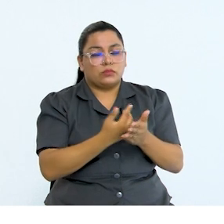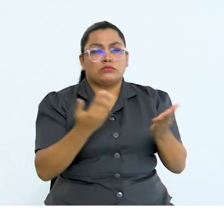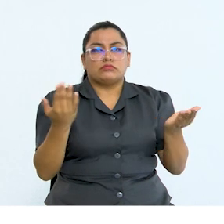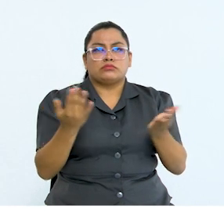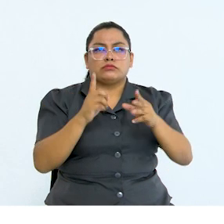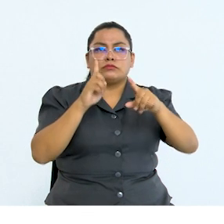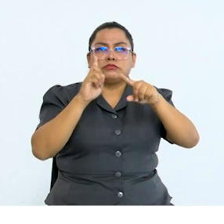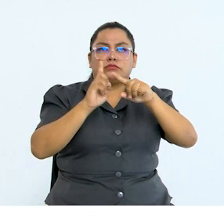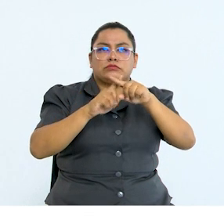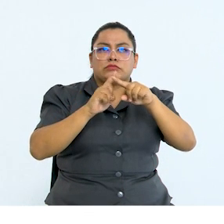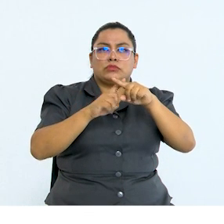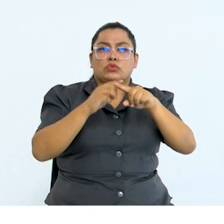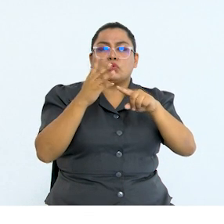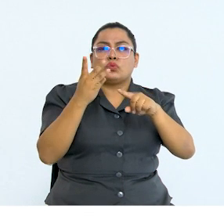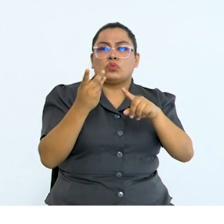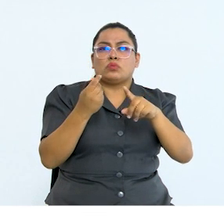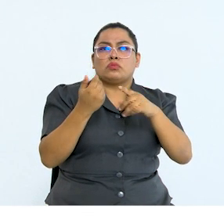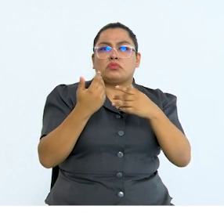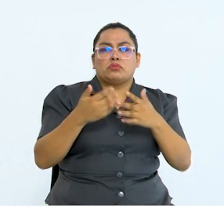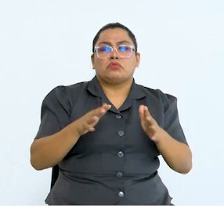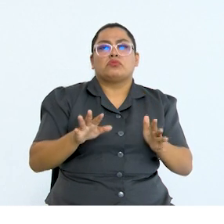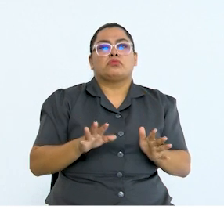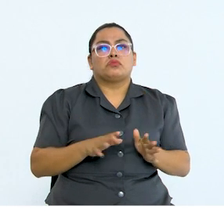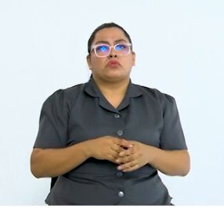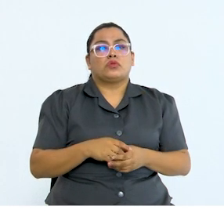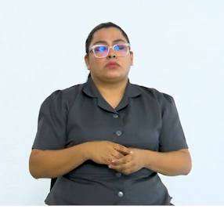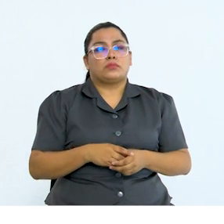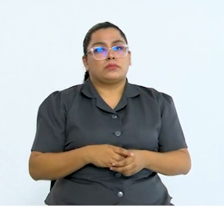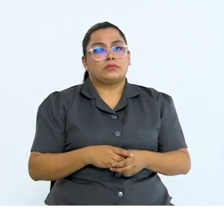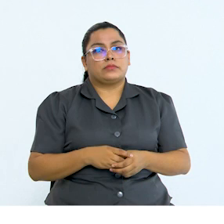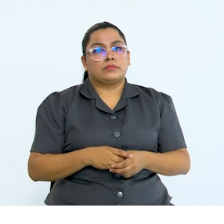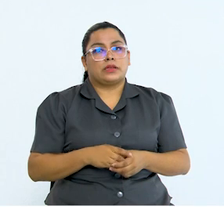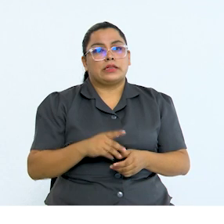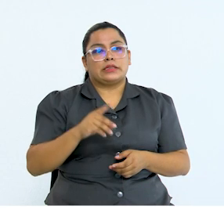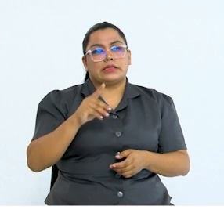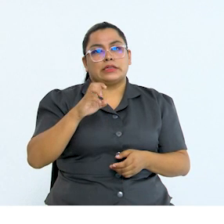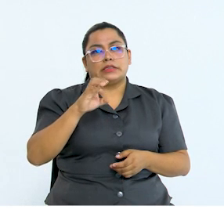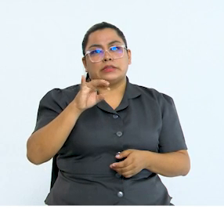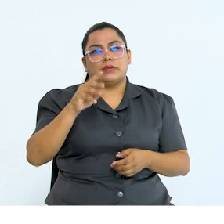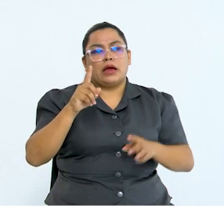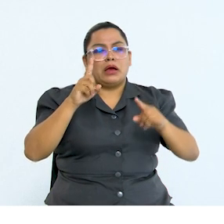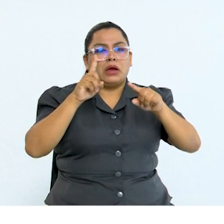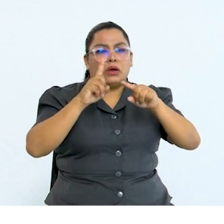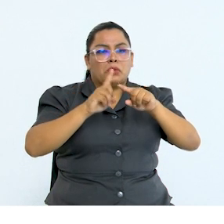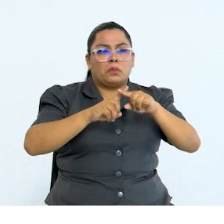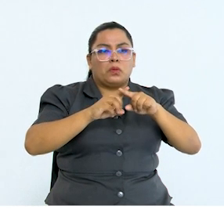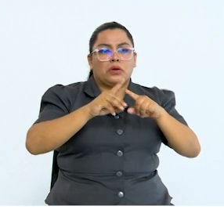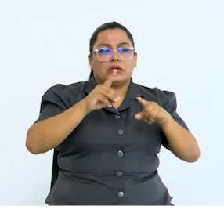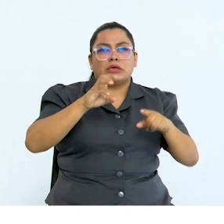desde multiplicaciones de números naturales con decimales hasta decimales